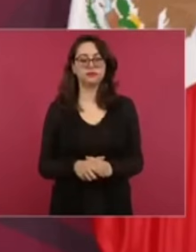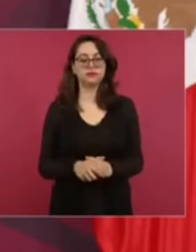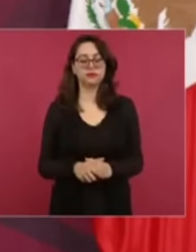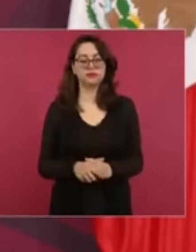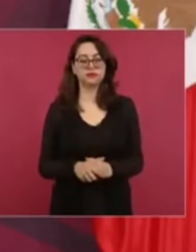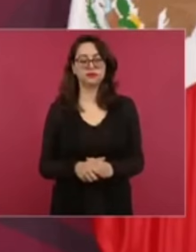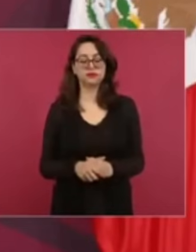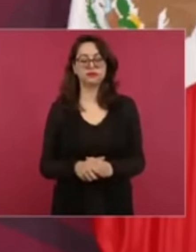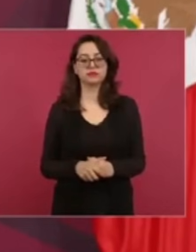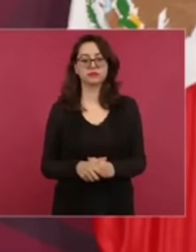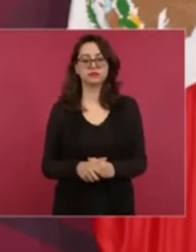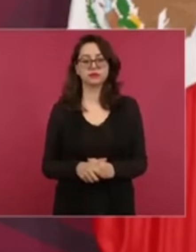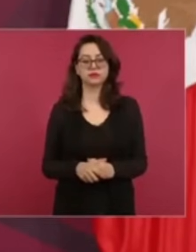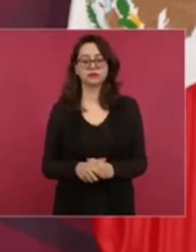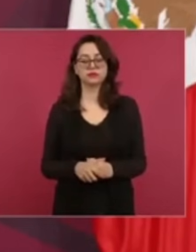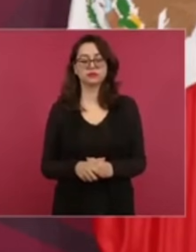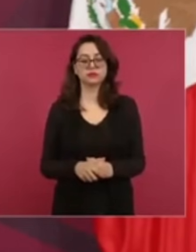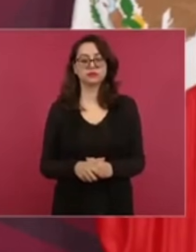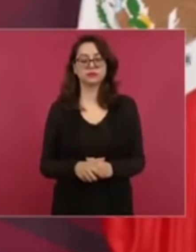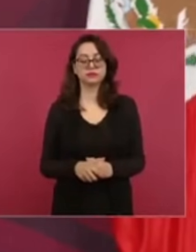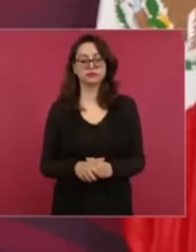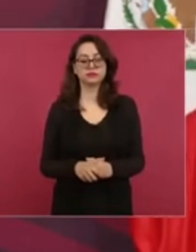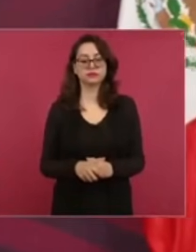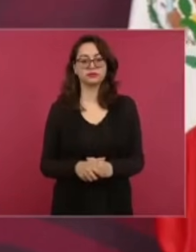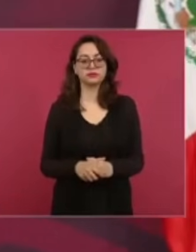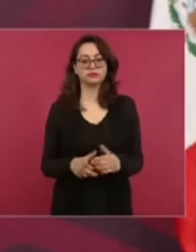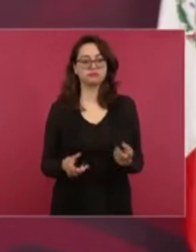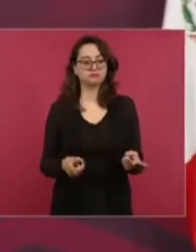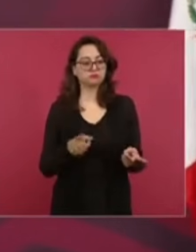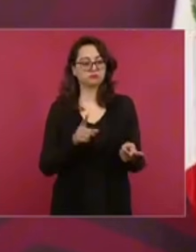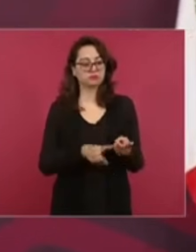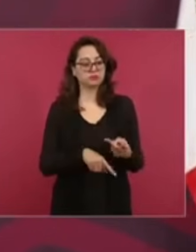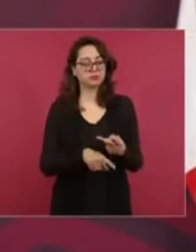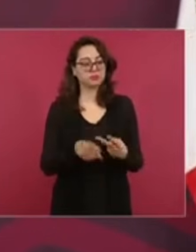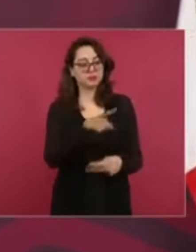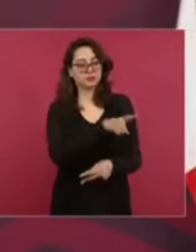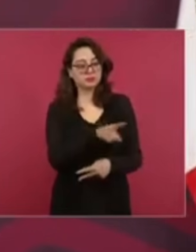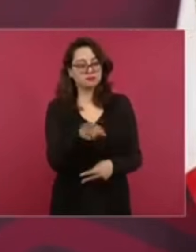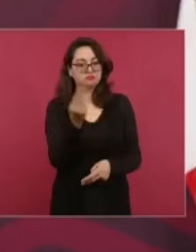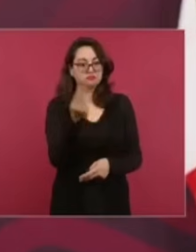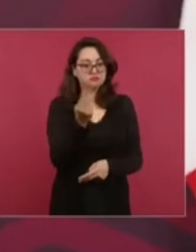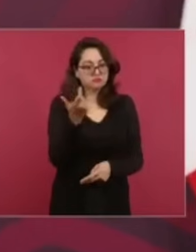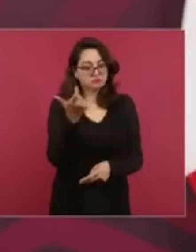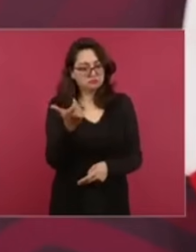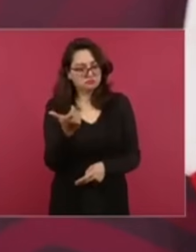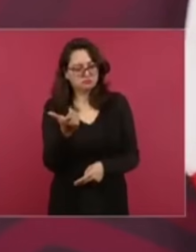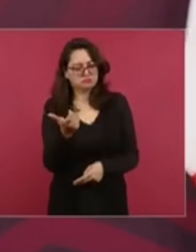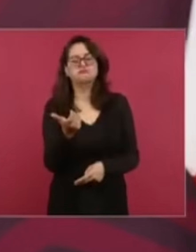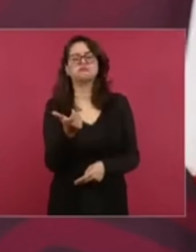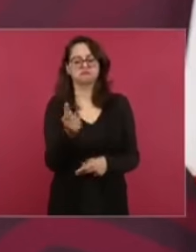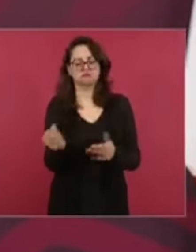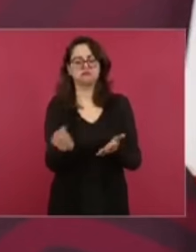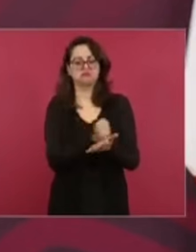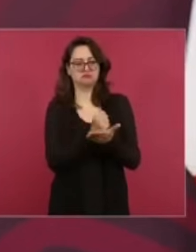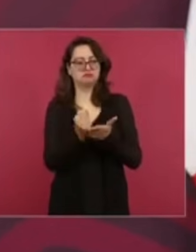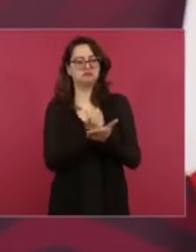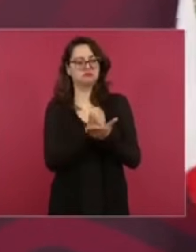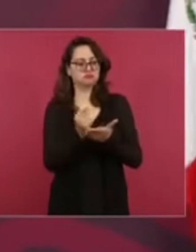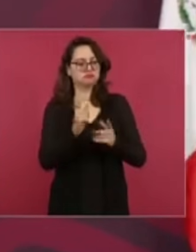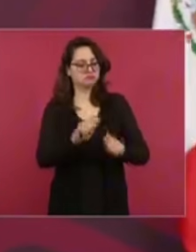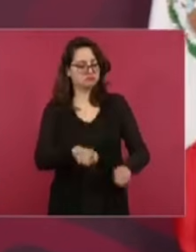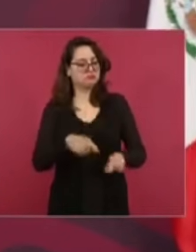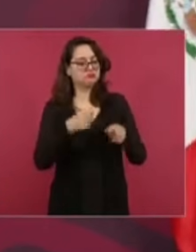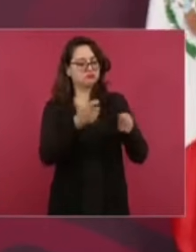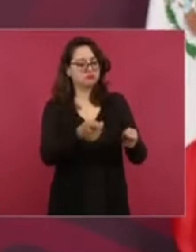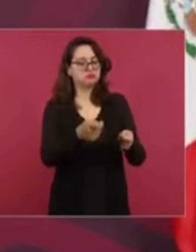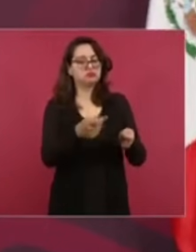eh se les otorgaron créditos para que eh todo el